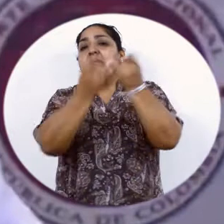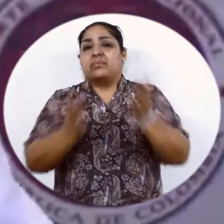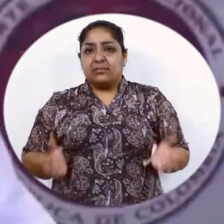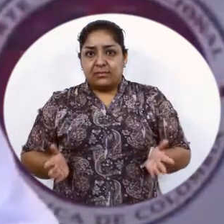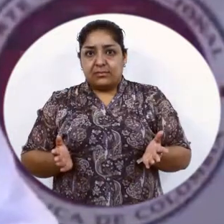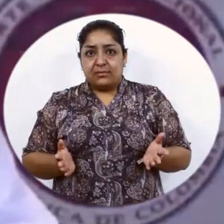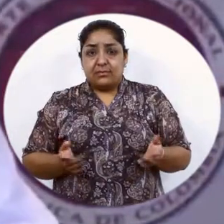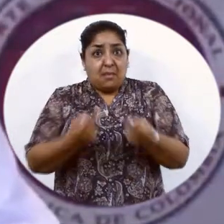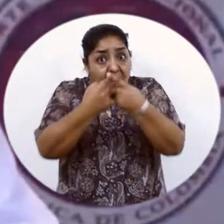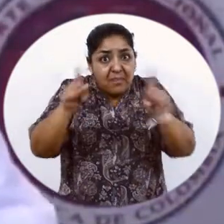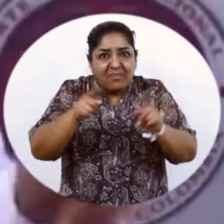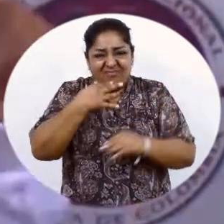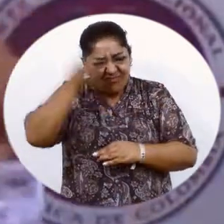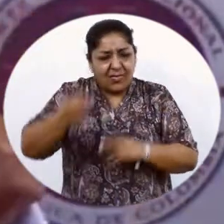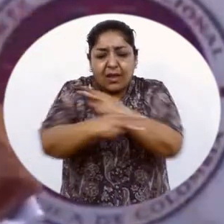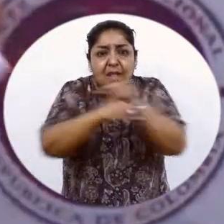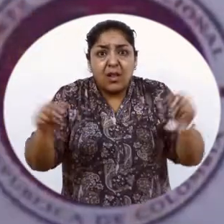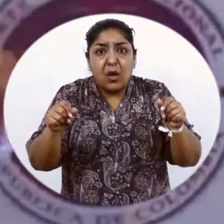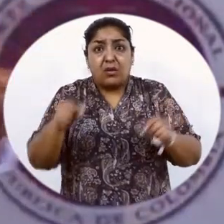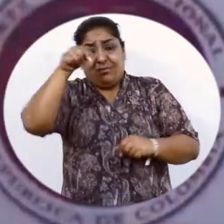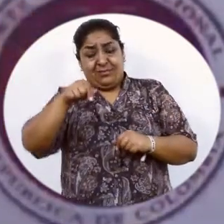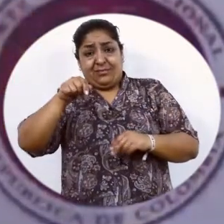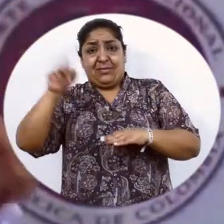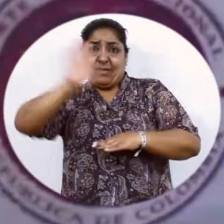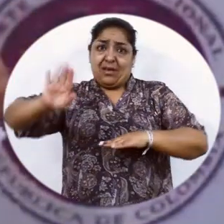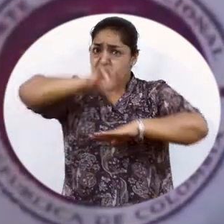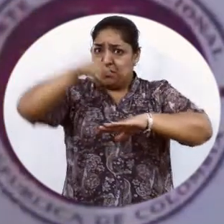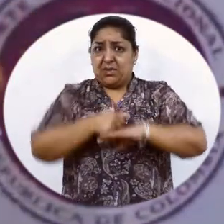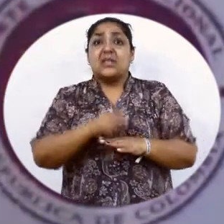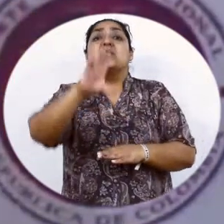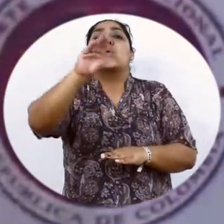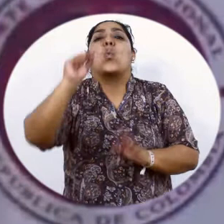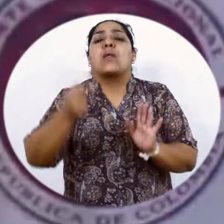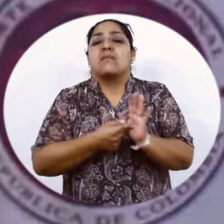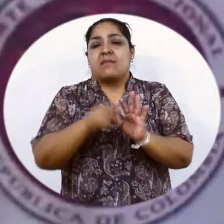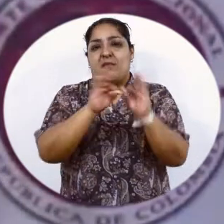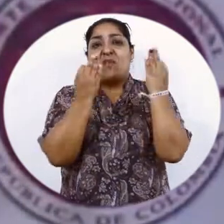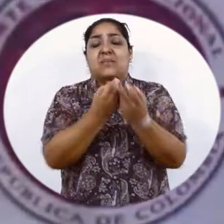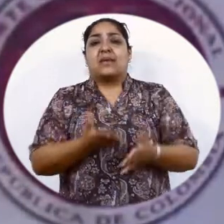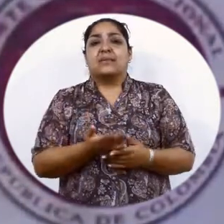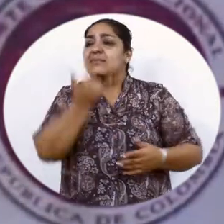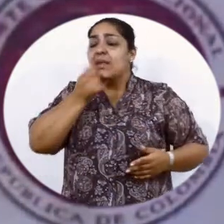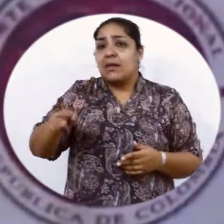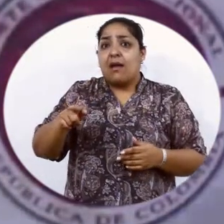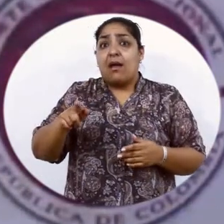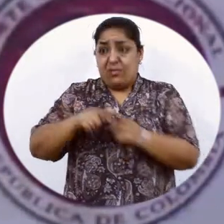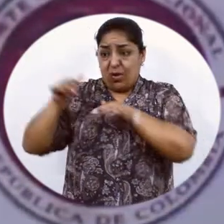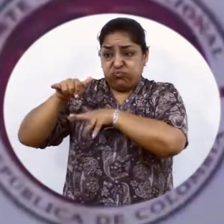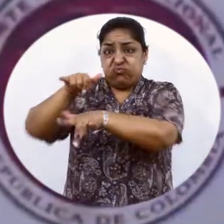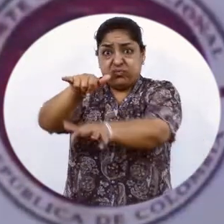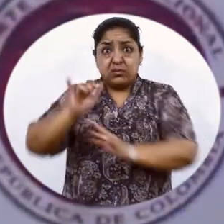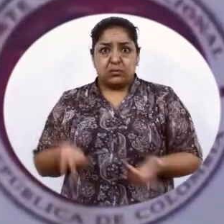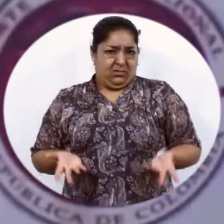proyectado pero en el territorio al menos en el departamento energía y 50.000 familias y qué van a hacer con esas familias las van a